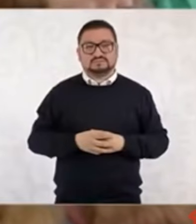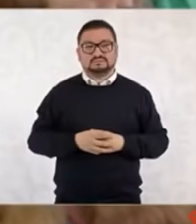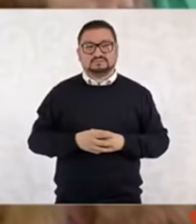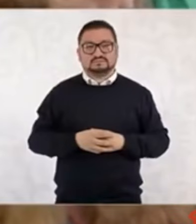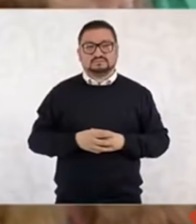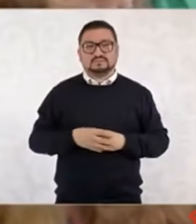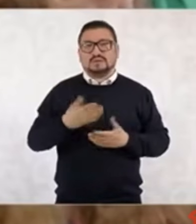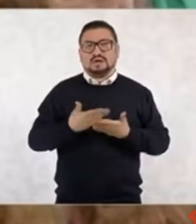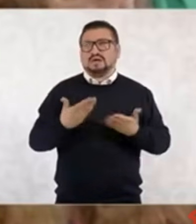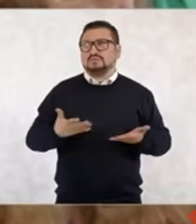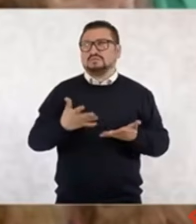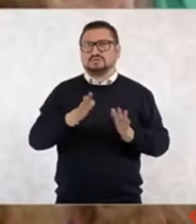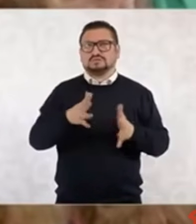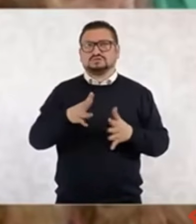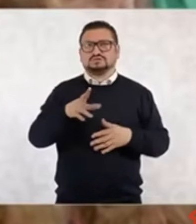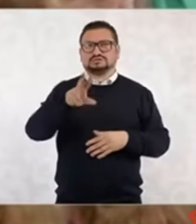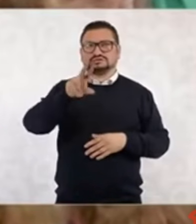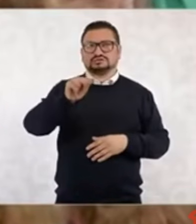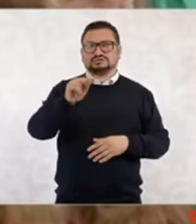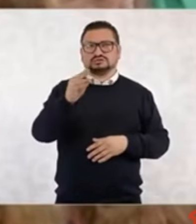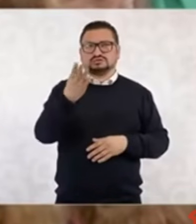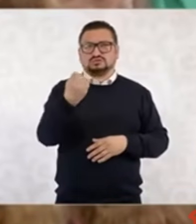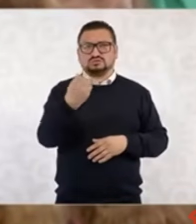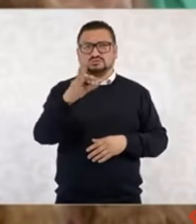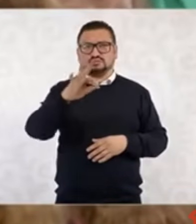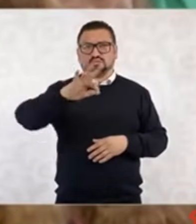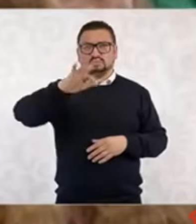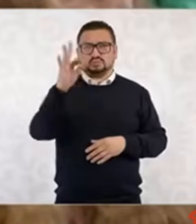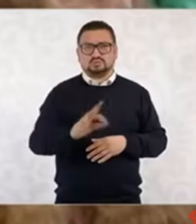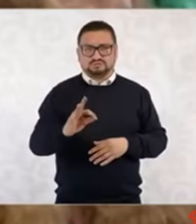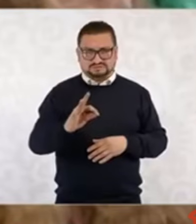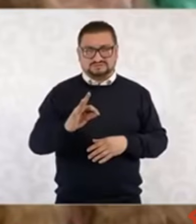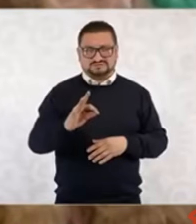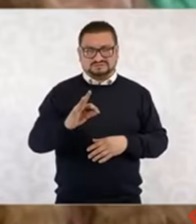el 89% de